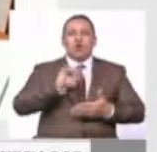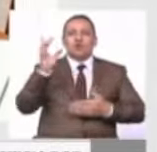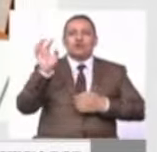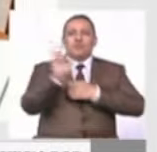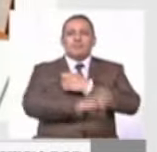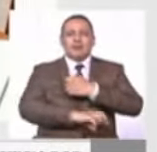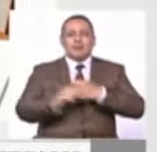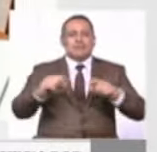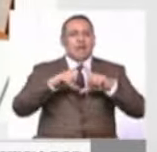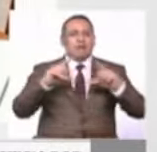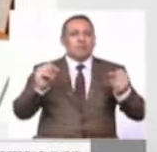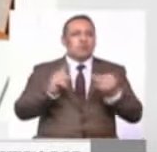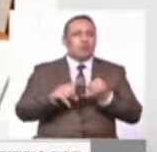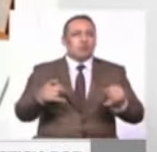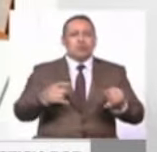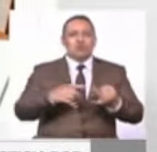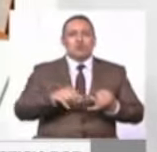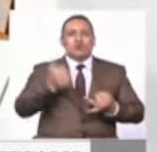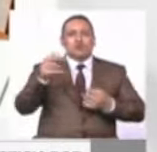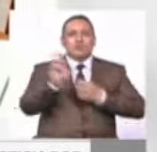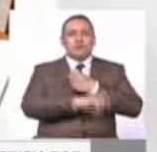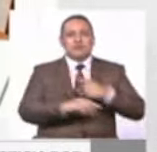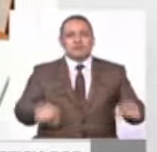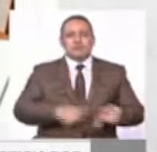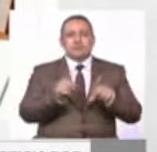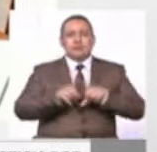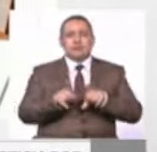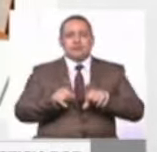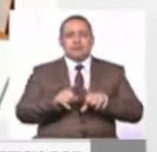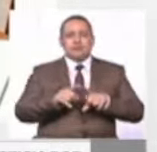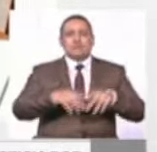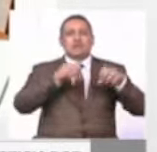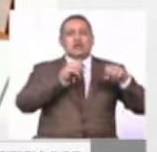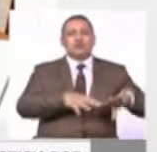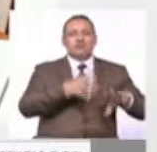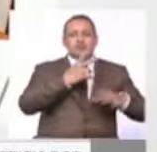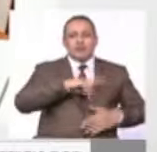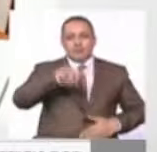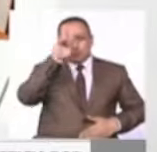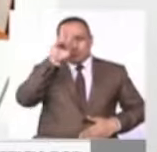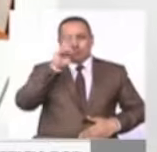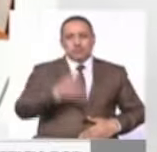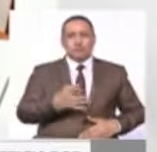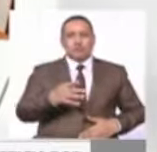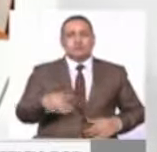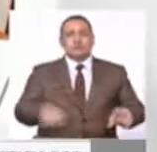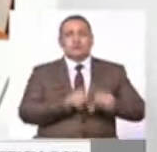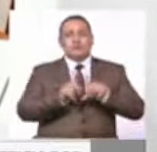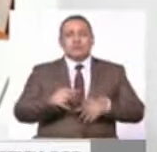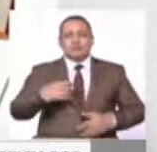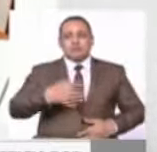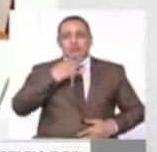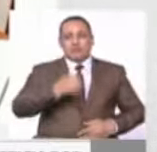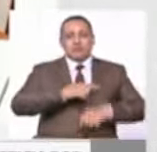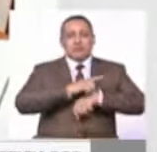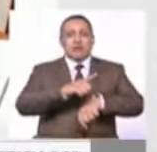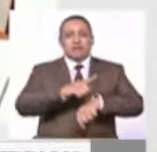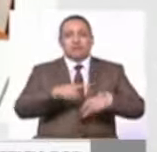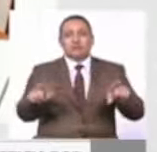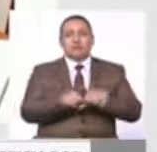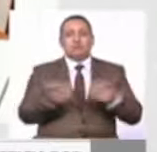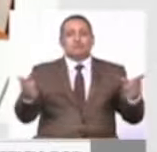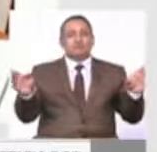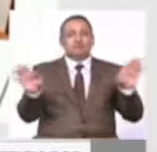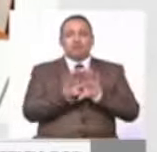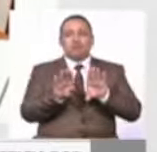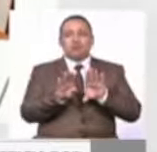o japonés No y renuncia a la nacionalidad peruana evident inmediatamente es